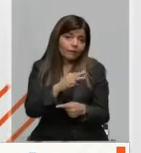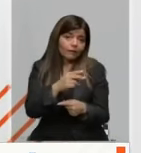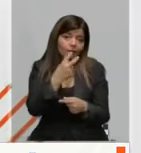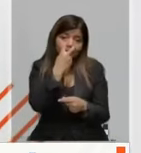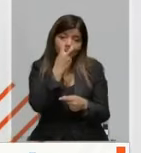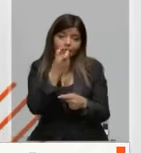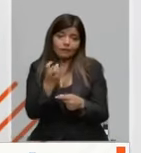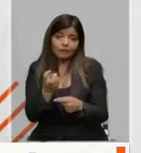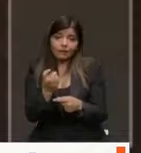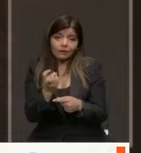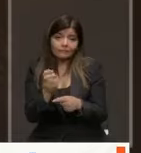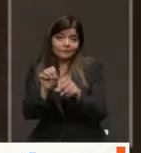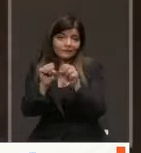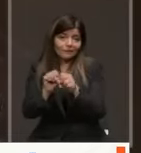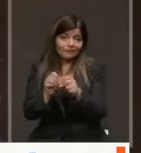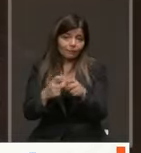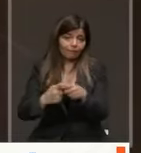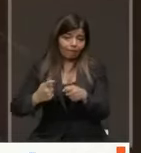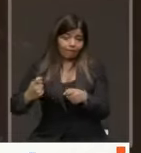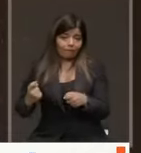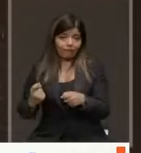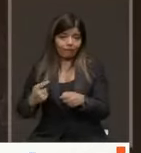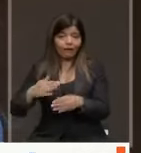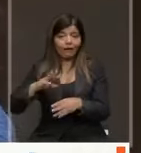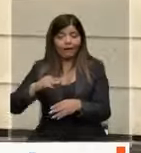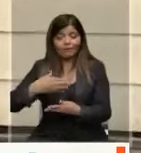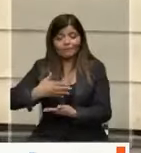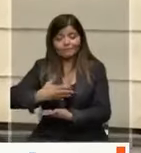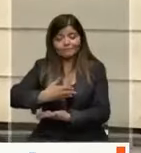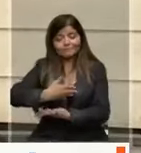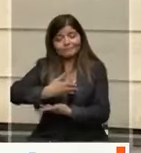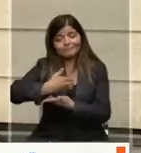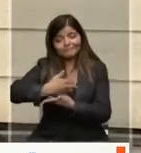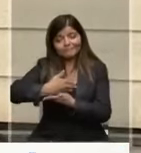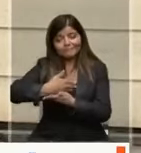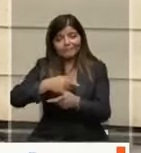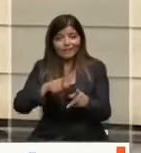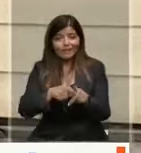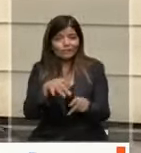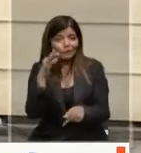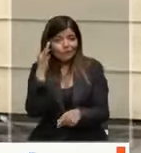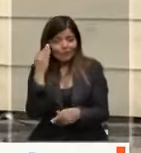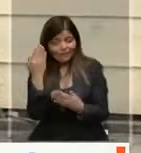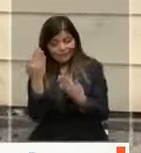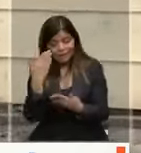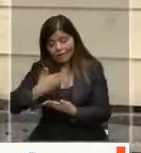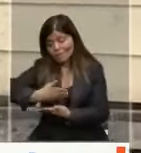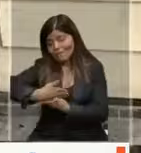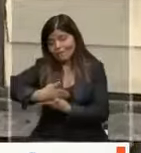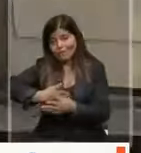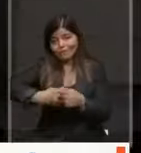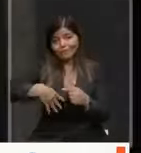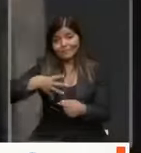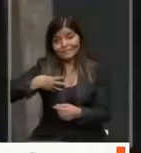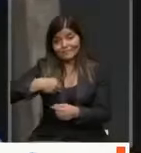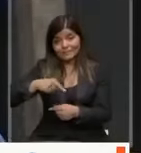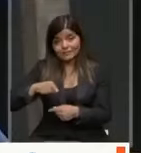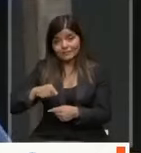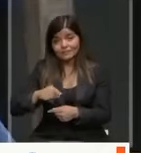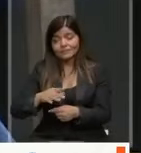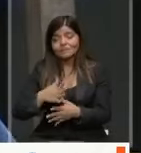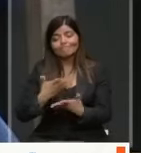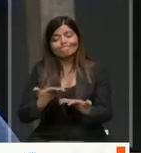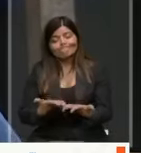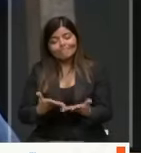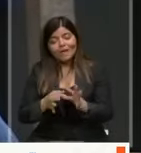del soporte vital. Su madre lo sostuvo entre sus brazos y su hermanita se despidió de él. Nada más que nada dar las